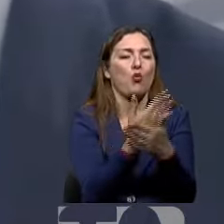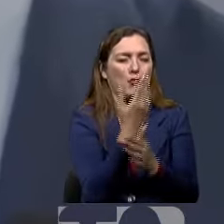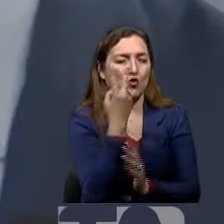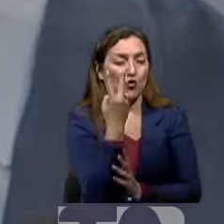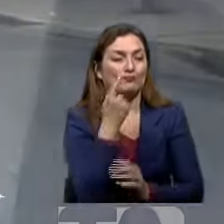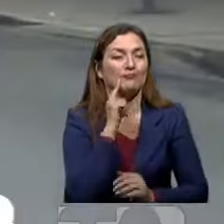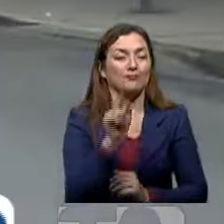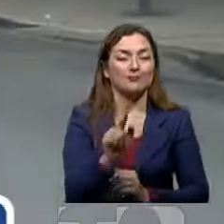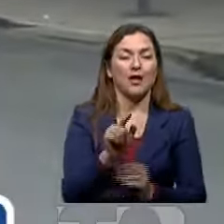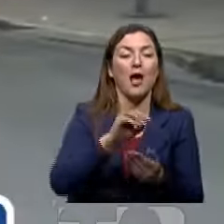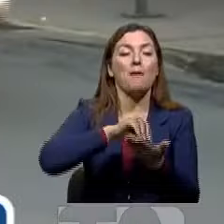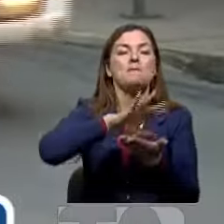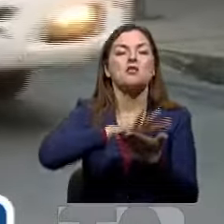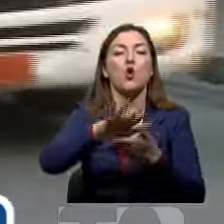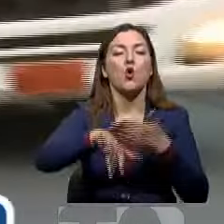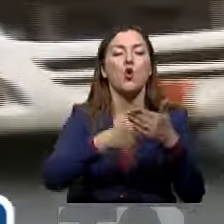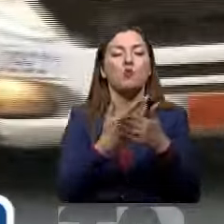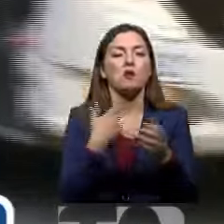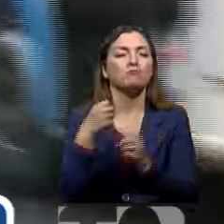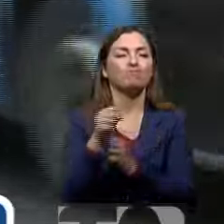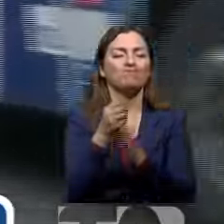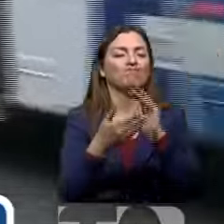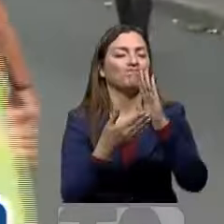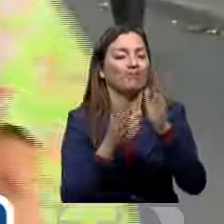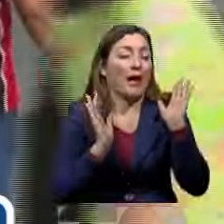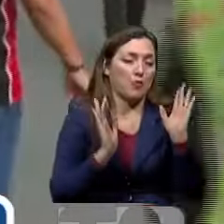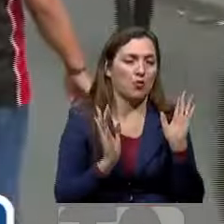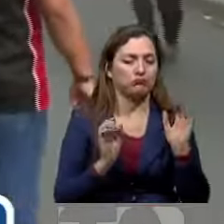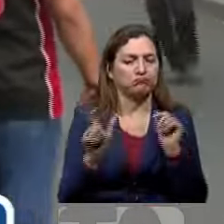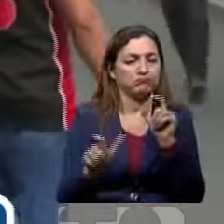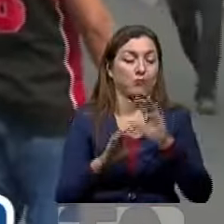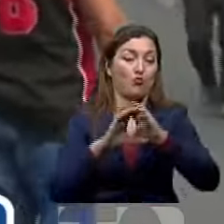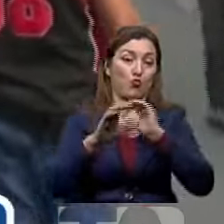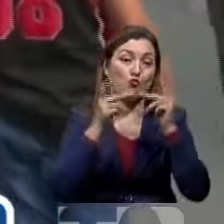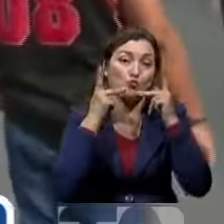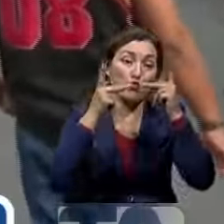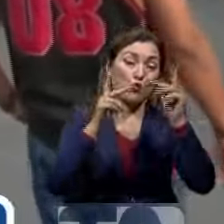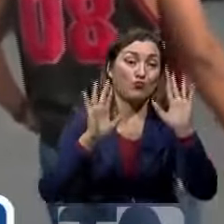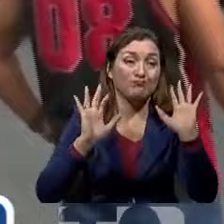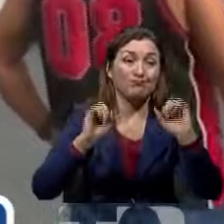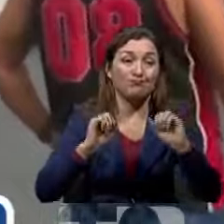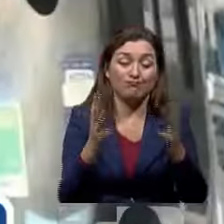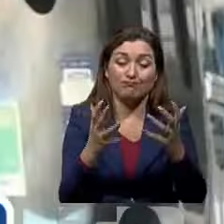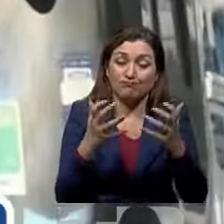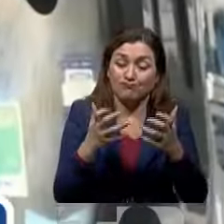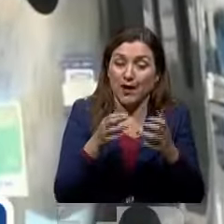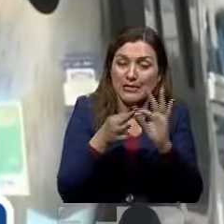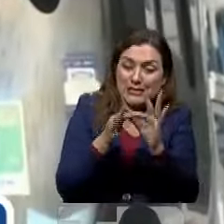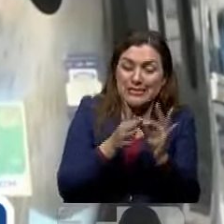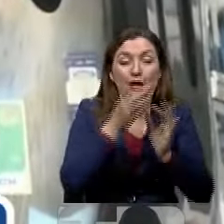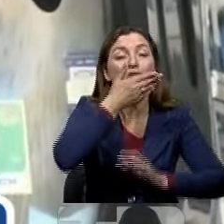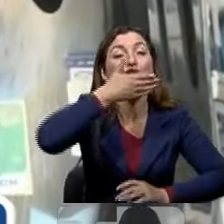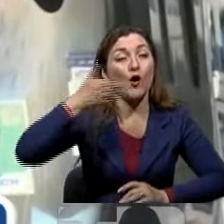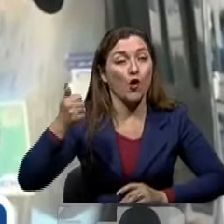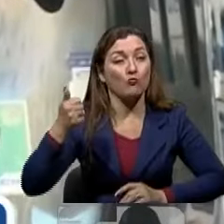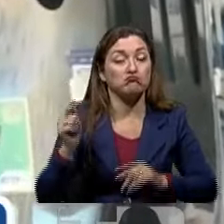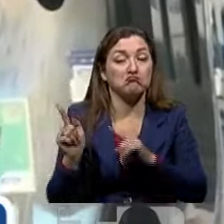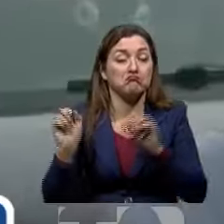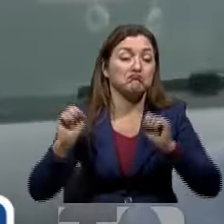que se implementará un transporte optativo, es decir, los transportistas de buses urbanos que sí realicen mejoras en sus